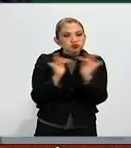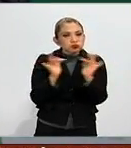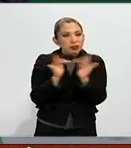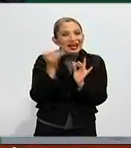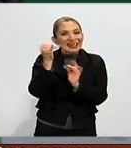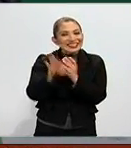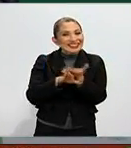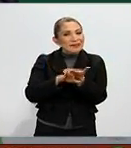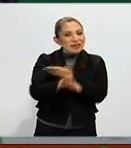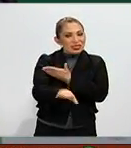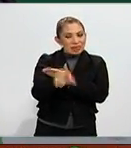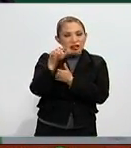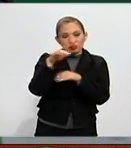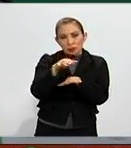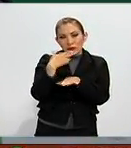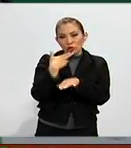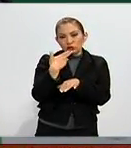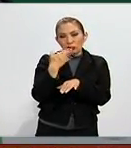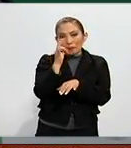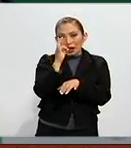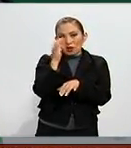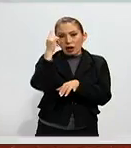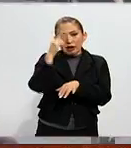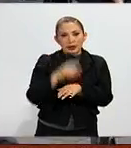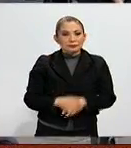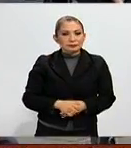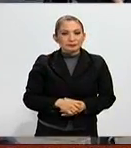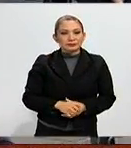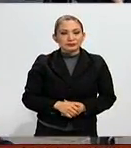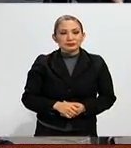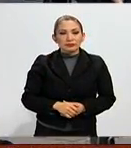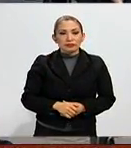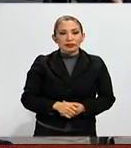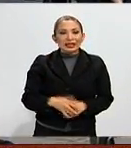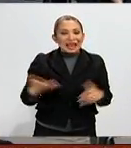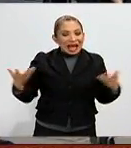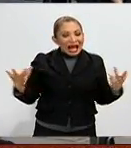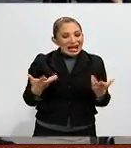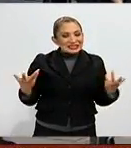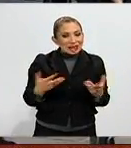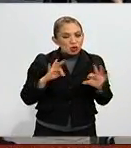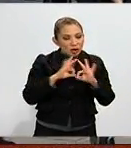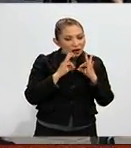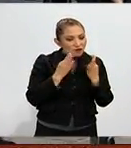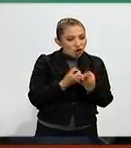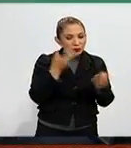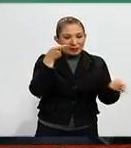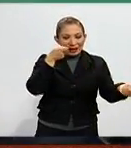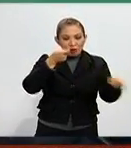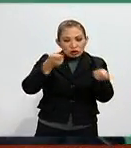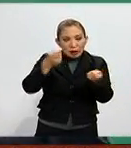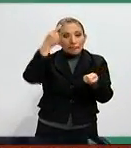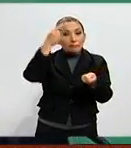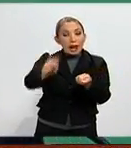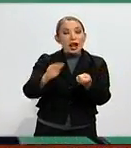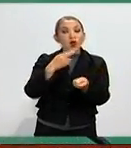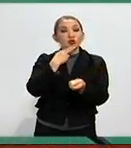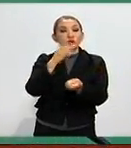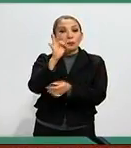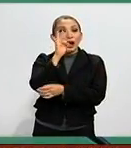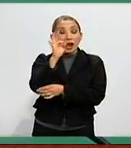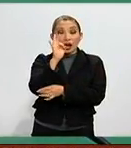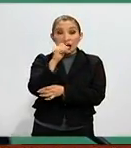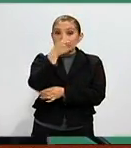y prevención respecto al uso de la marihuana. Construir una alternativa regulatoria para la marihuana no